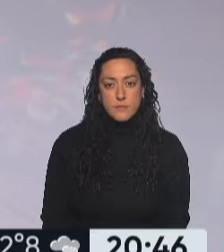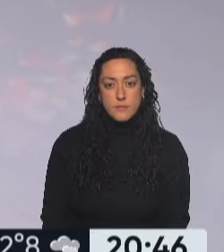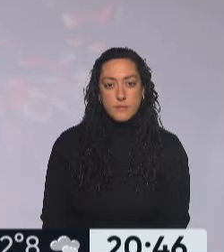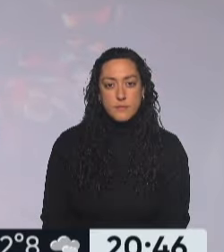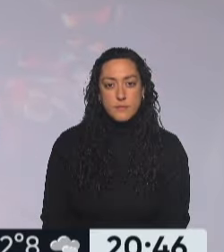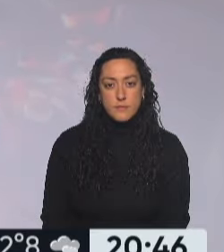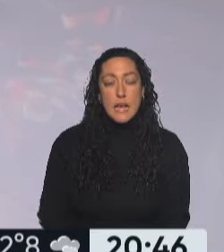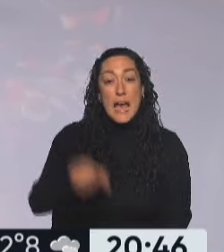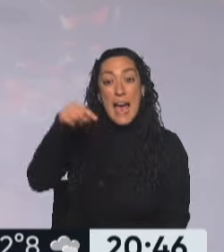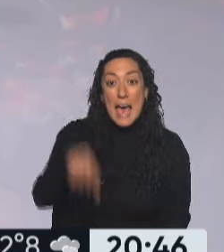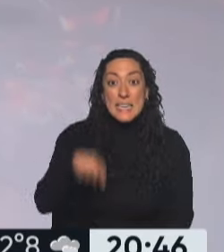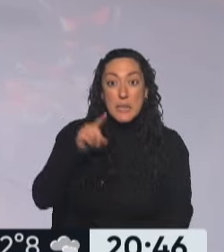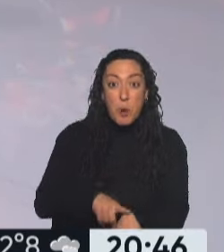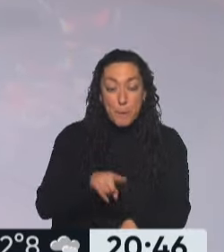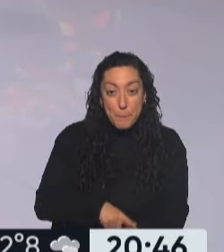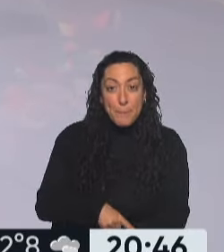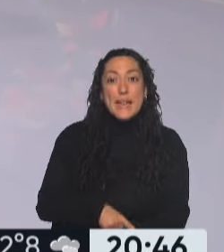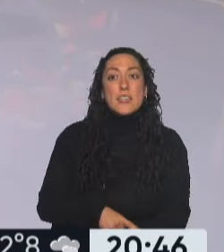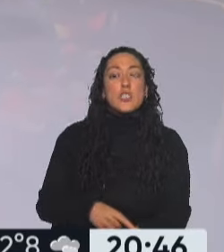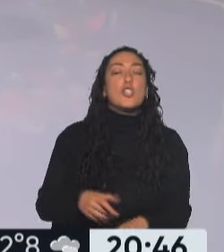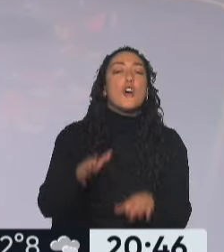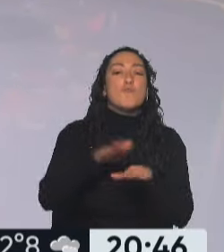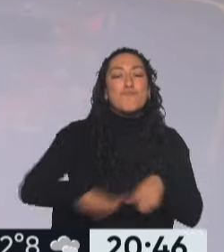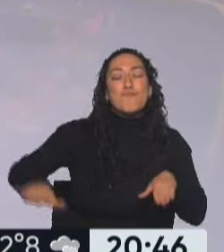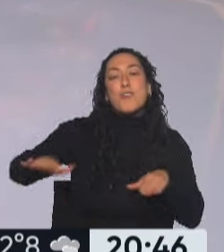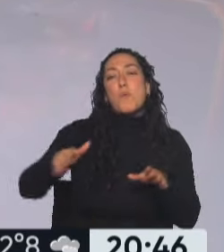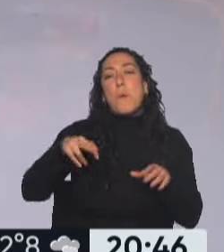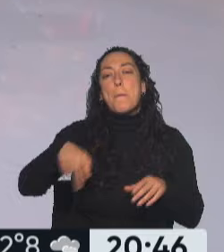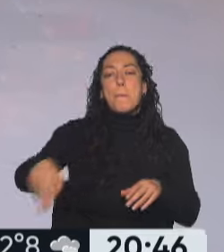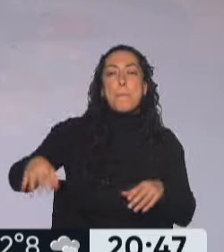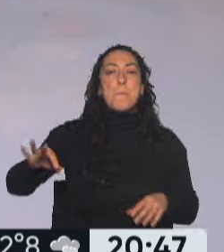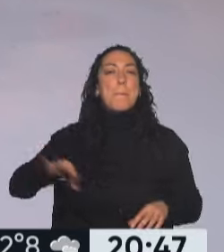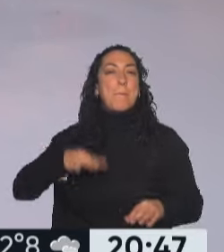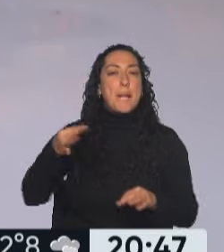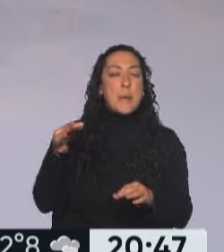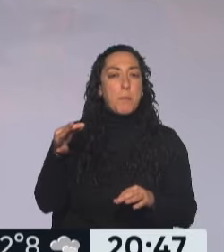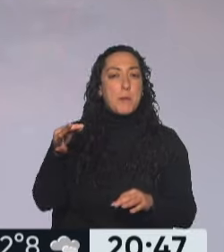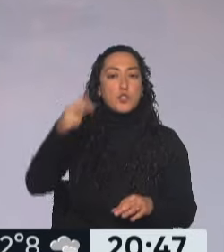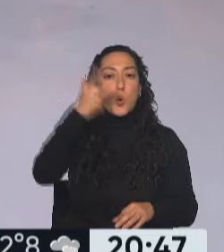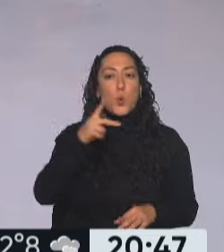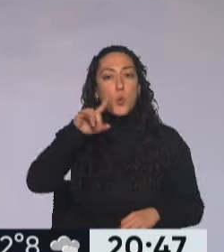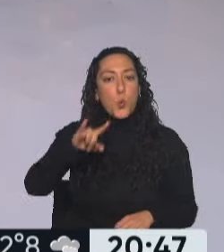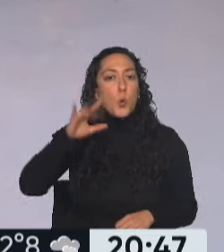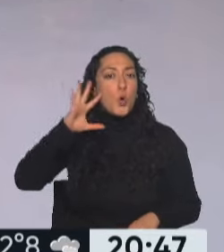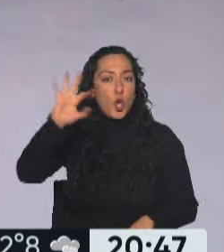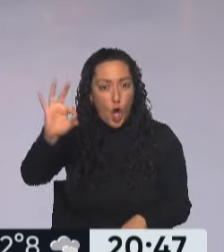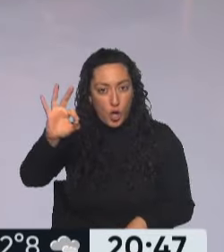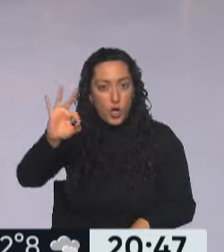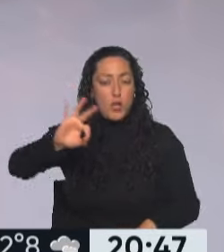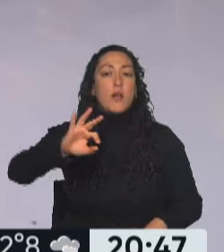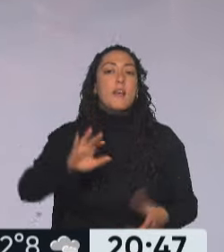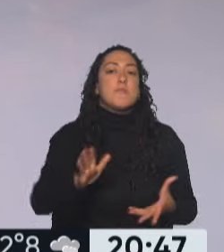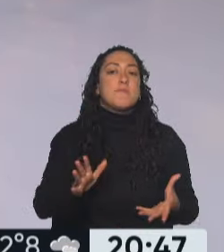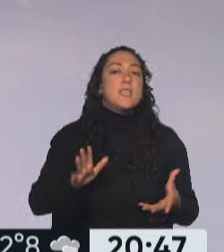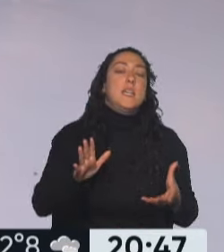Y en este preciso instante se está llevando a cabo la alfombra roja de los premios Hugo, porque hoy es la premiación justamente a lo mejor y